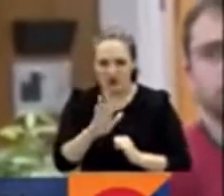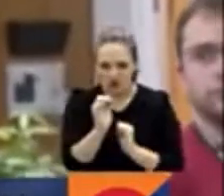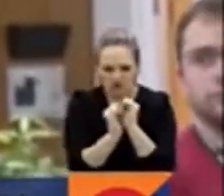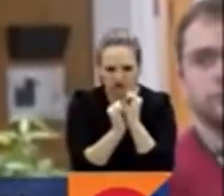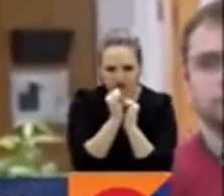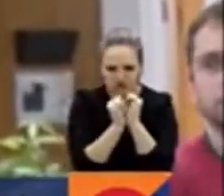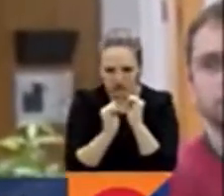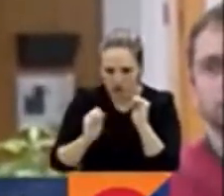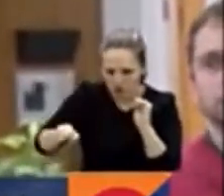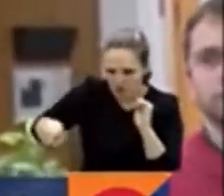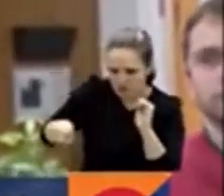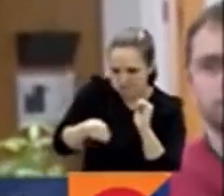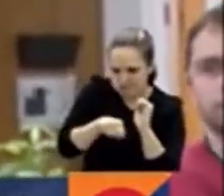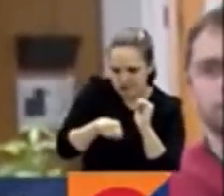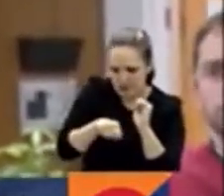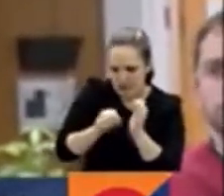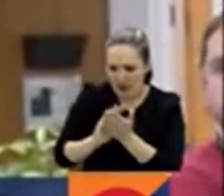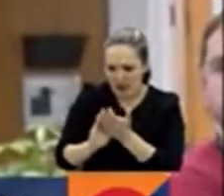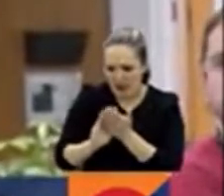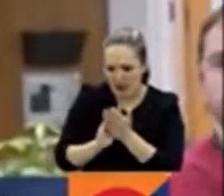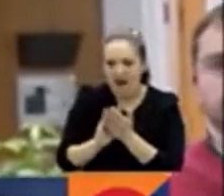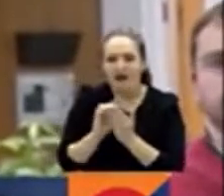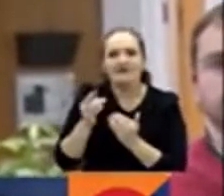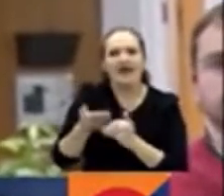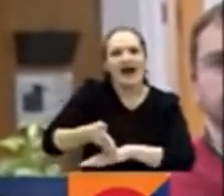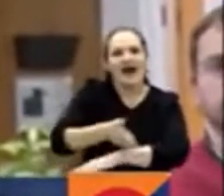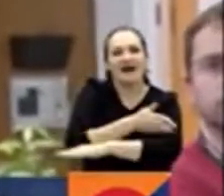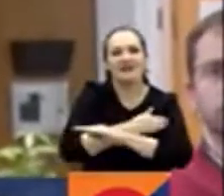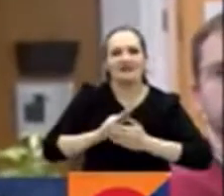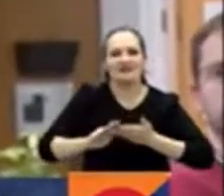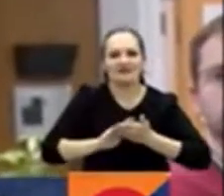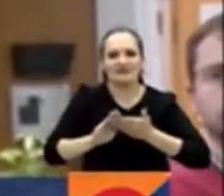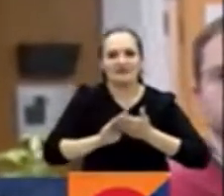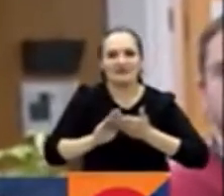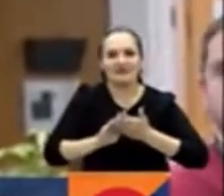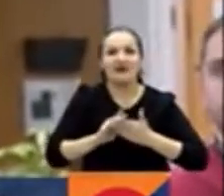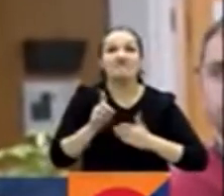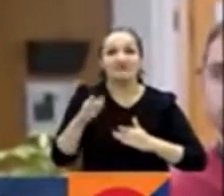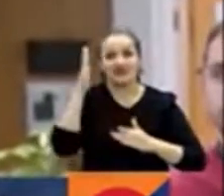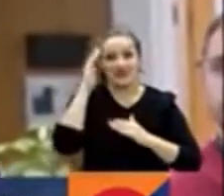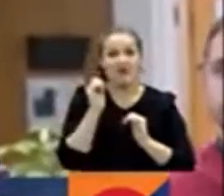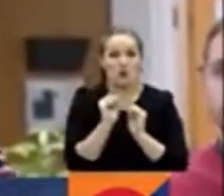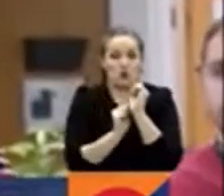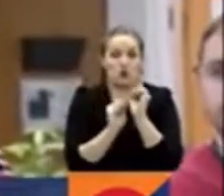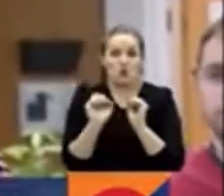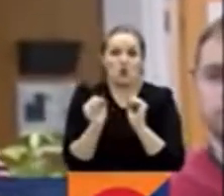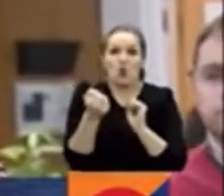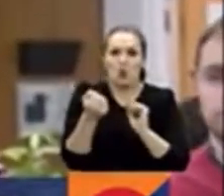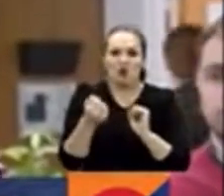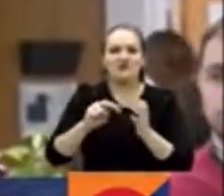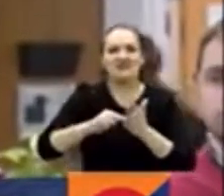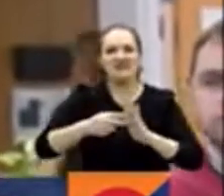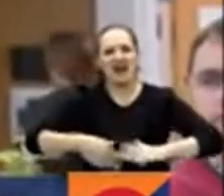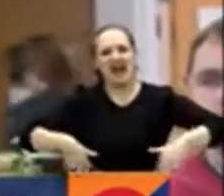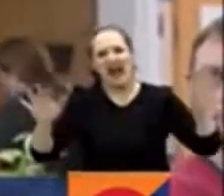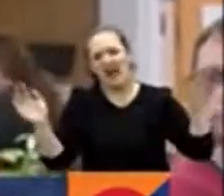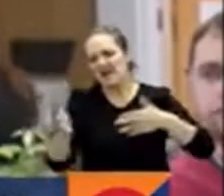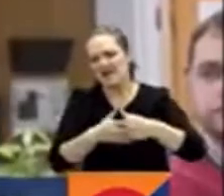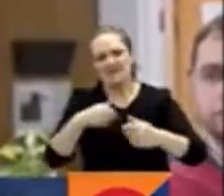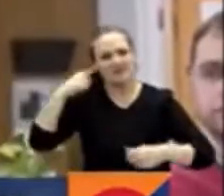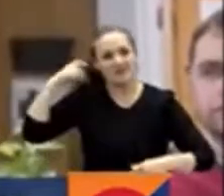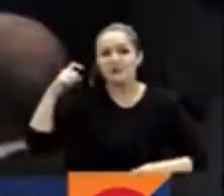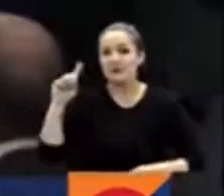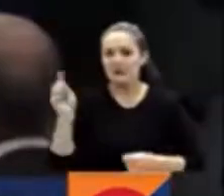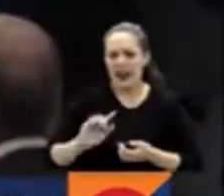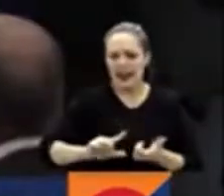que acondicionarlos térmicamente antes de encenderlos. Hay mucha violencia cuando enciendes un motor así. Necesitamos asegurarnos que los motores estén